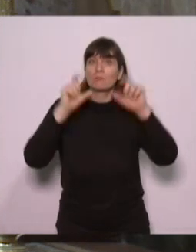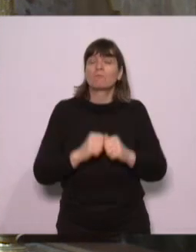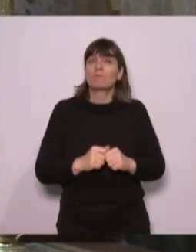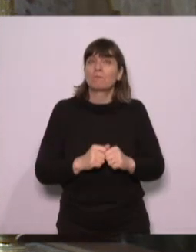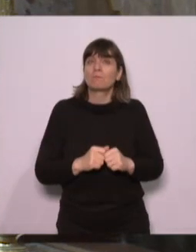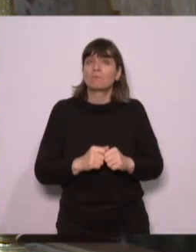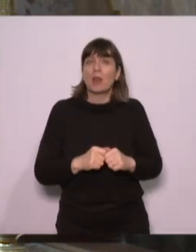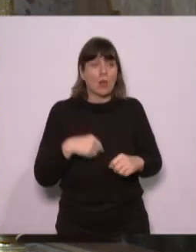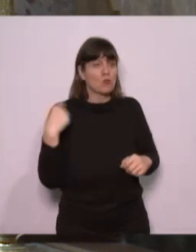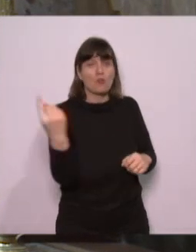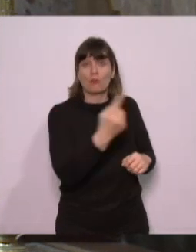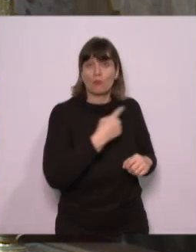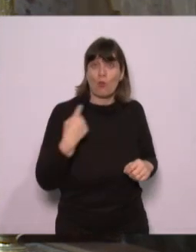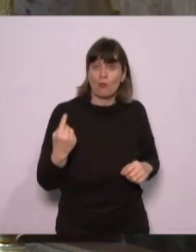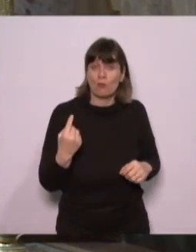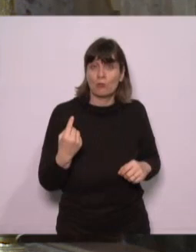Nosotros estamos